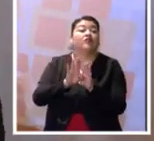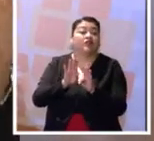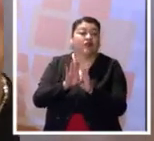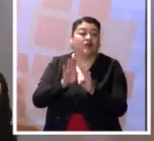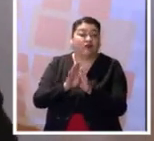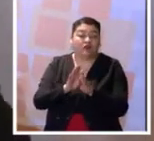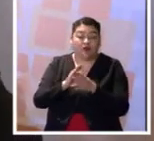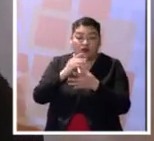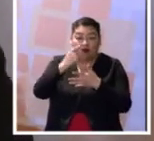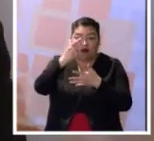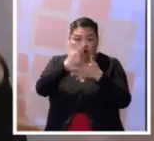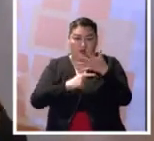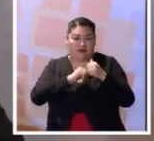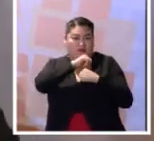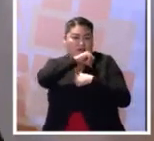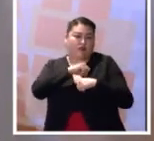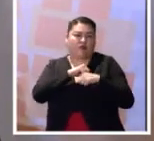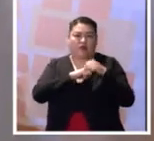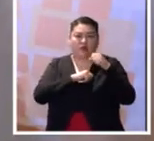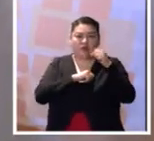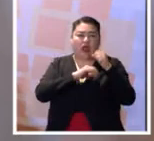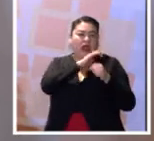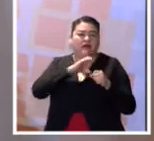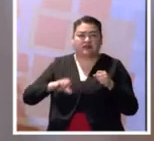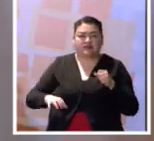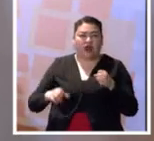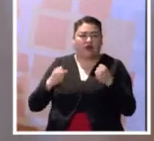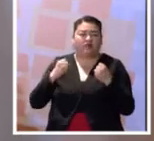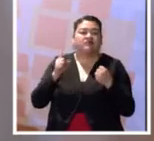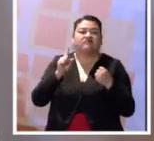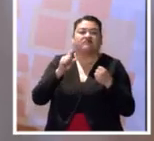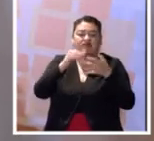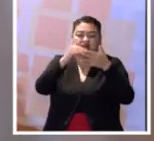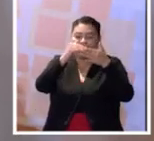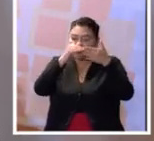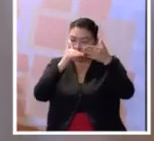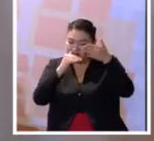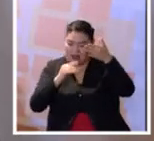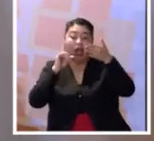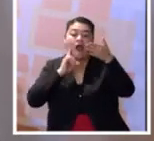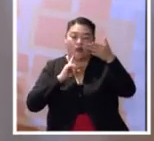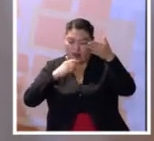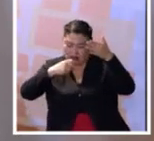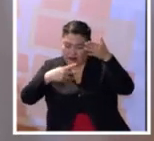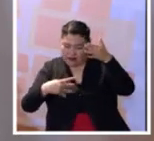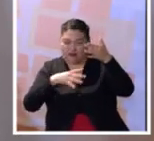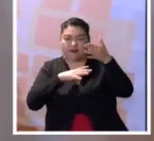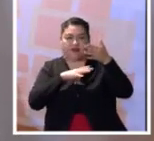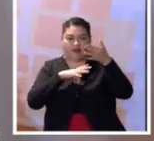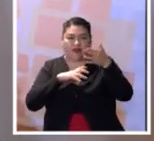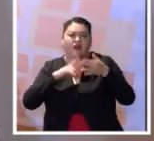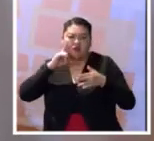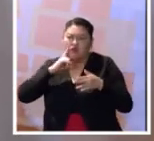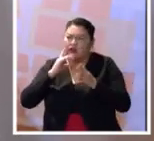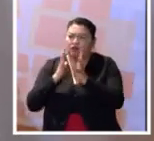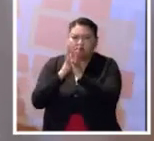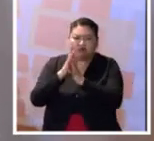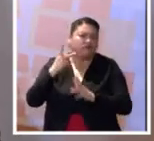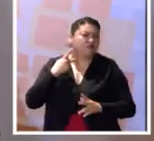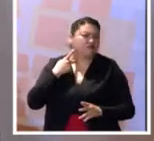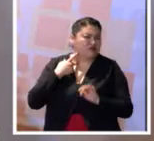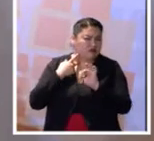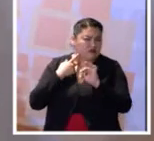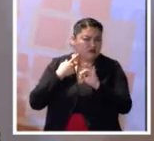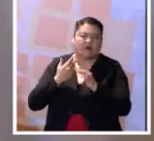en las primeras posiciones, no eran las candidatas fuertes. Entonces, efectivamente hubo un aumento en la participación de las mujeres,